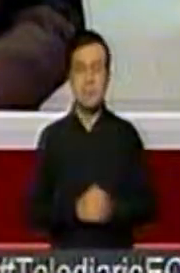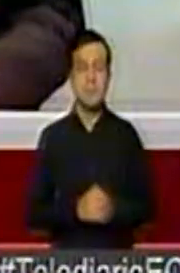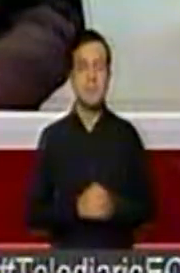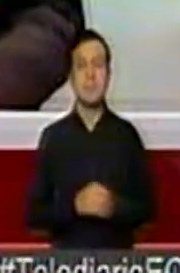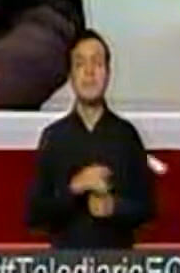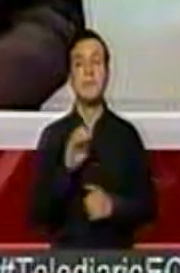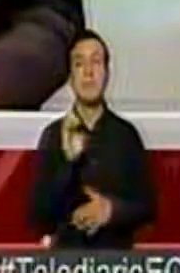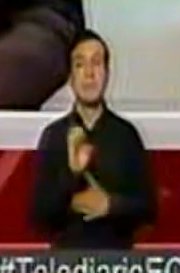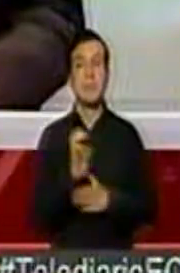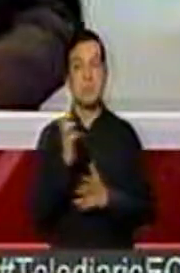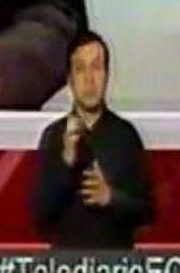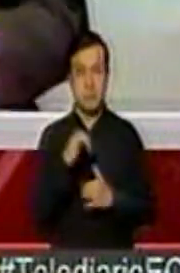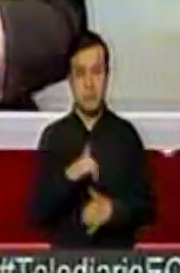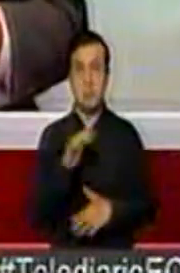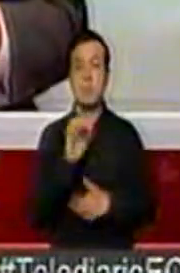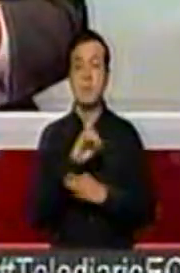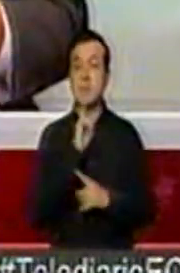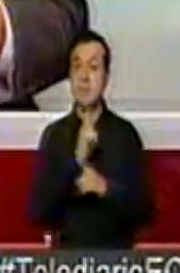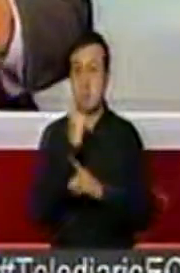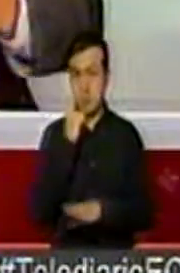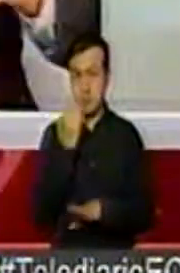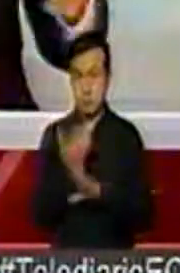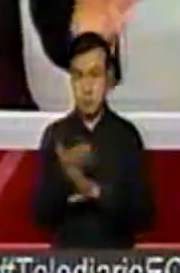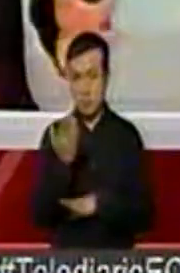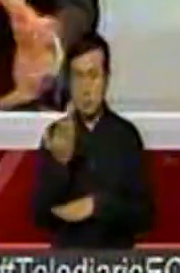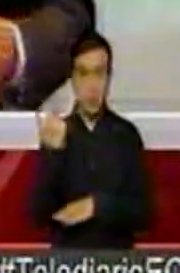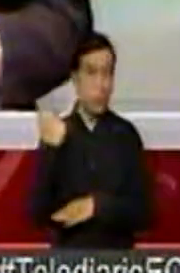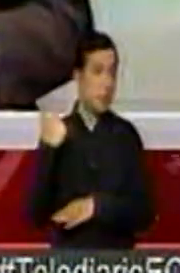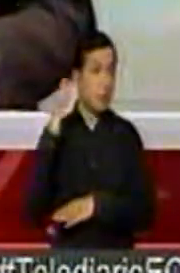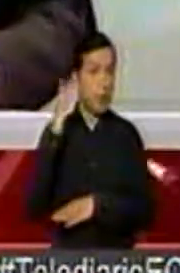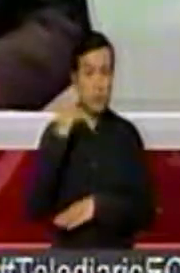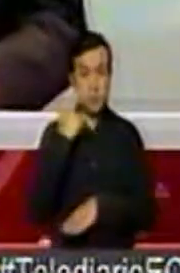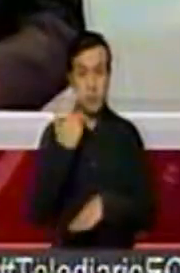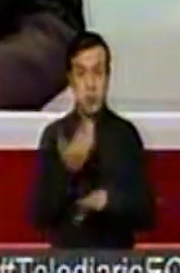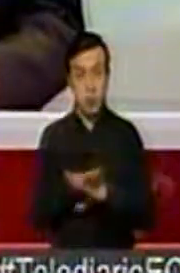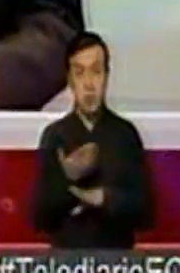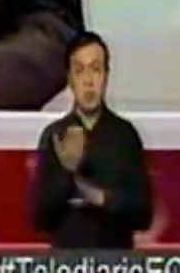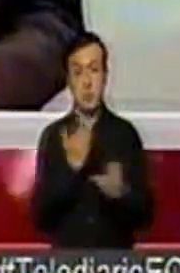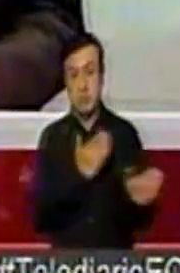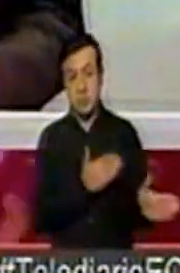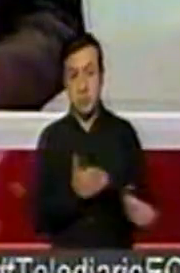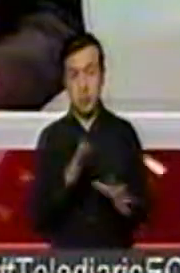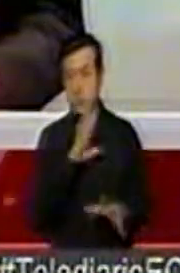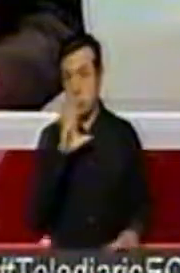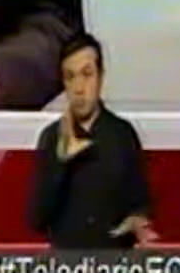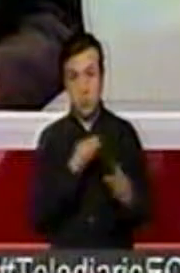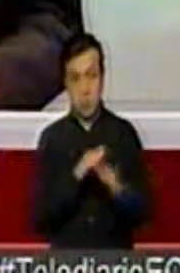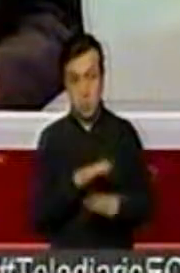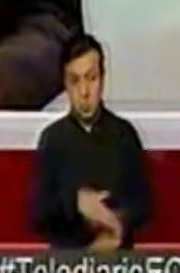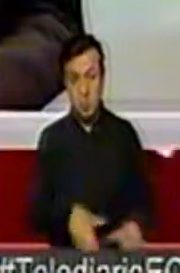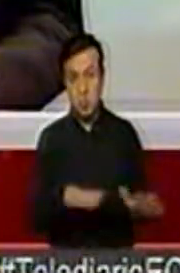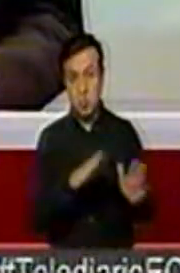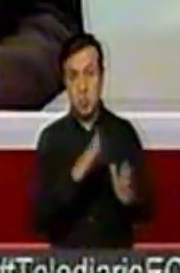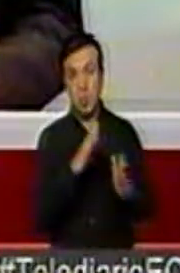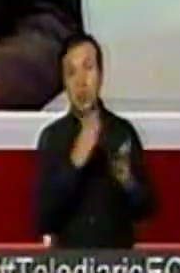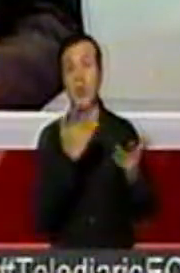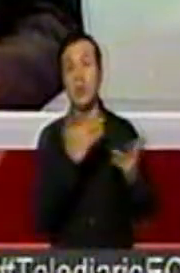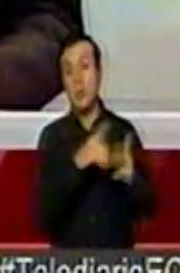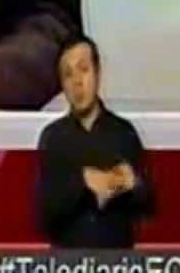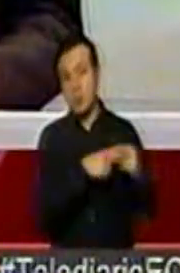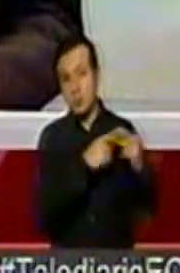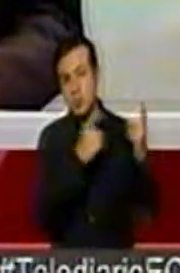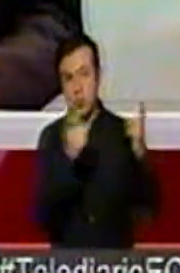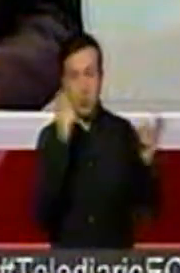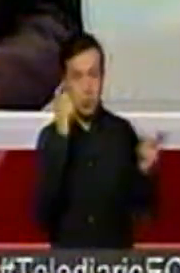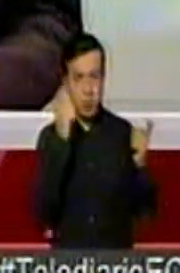el Ecuador lo que está haciendo es presentando las pruebas, sobre todo alrededor de cómo funciona el sistema para la trazabilidad y el